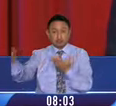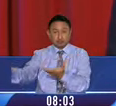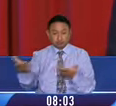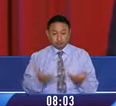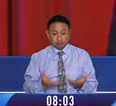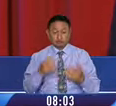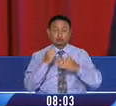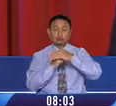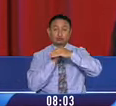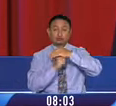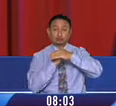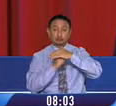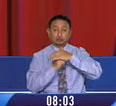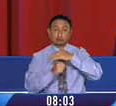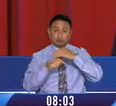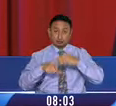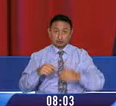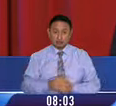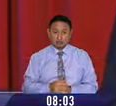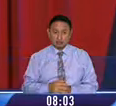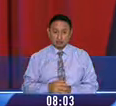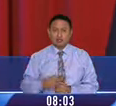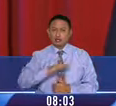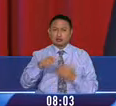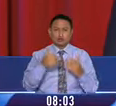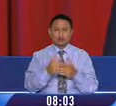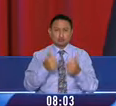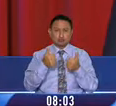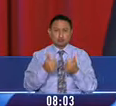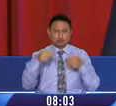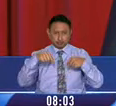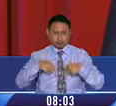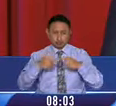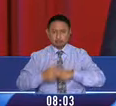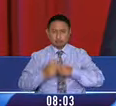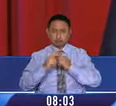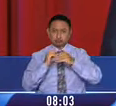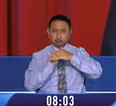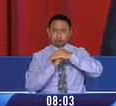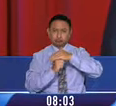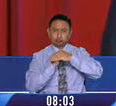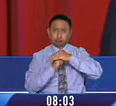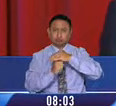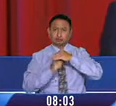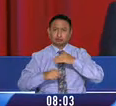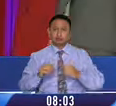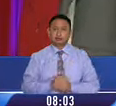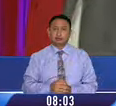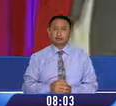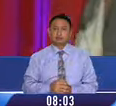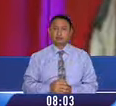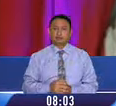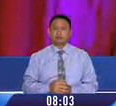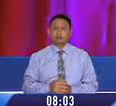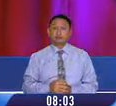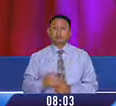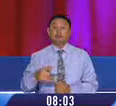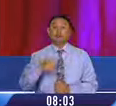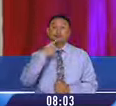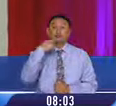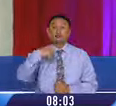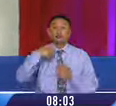de los trenes, efectivamente ya saber si todo está a punto para que podamos tener trenes que tienen un sistema de mantenimiento. Pavel Muñoz